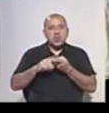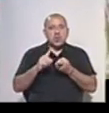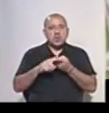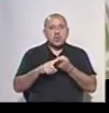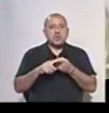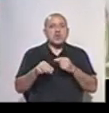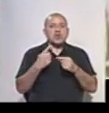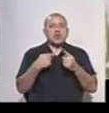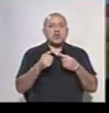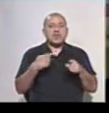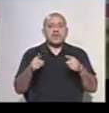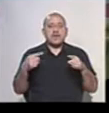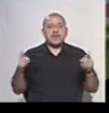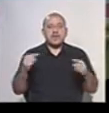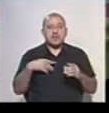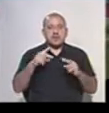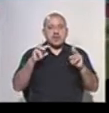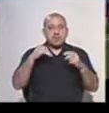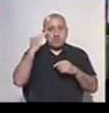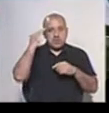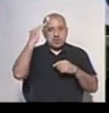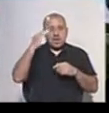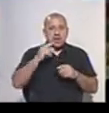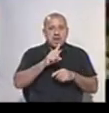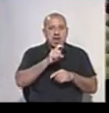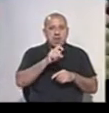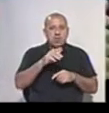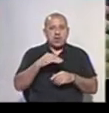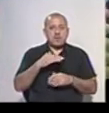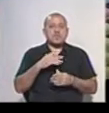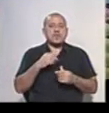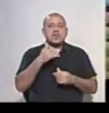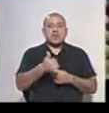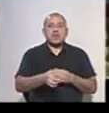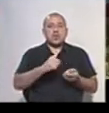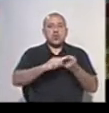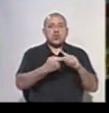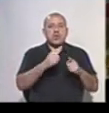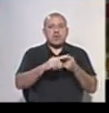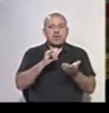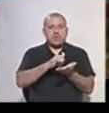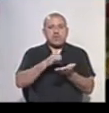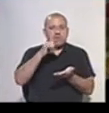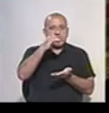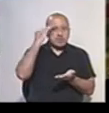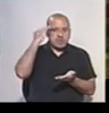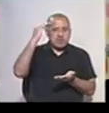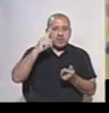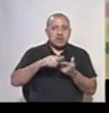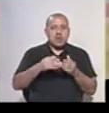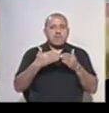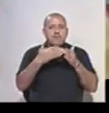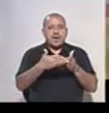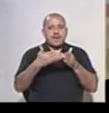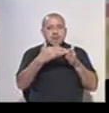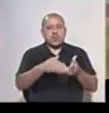distintas prefecturas y el centro coordinador, tenemos convenios con Fuerza Aérea, tenemos convenios con la Armada, en donde